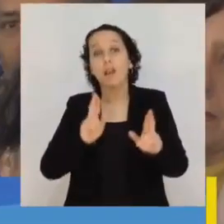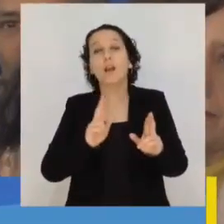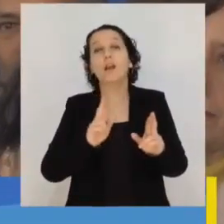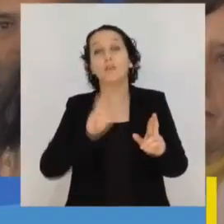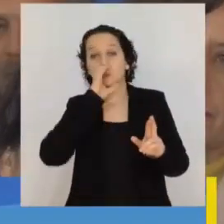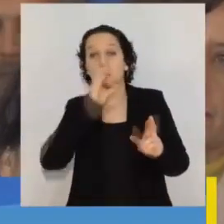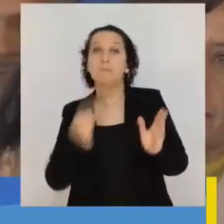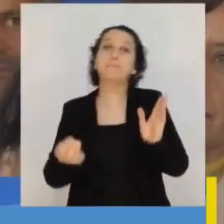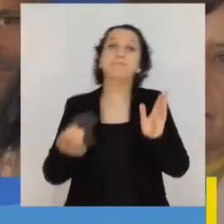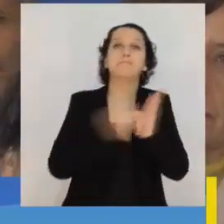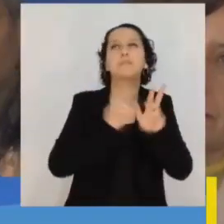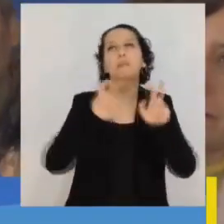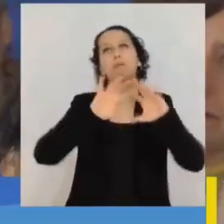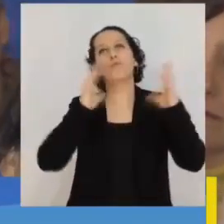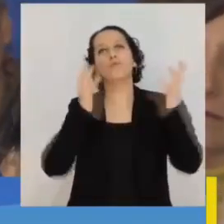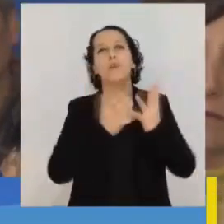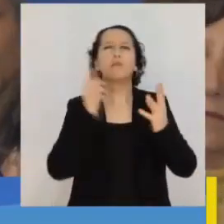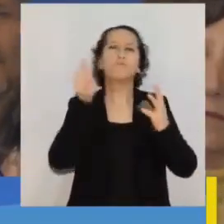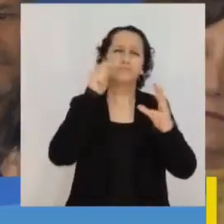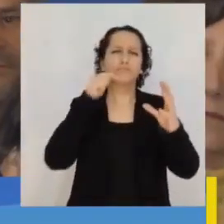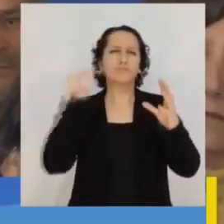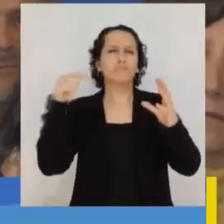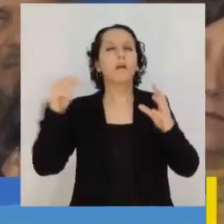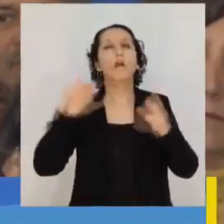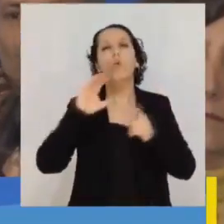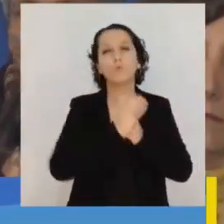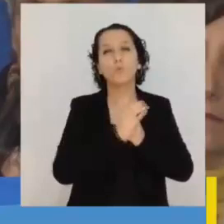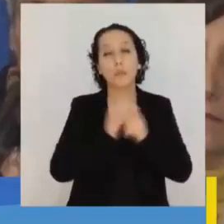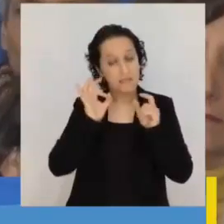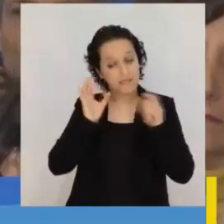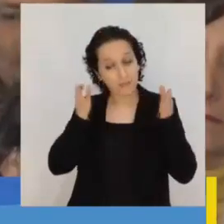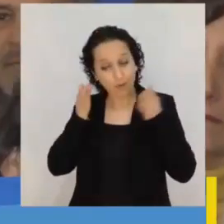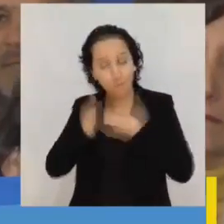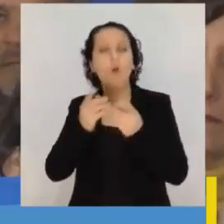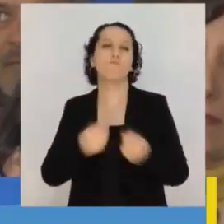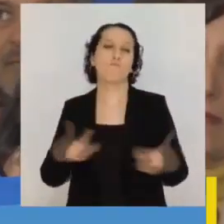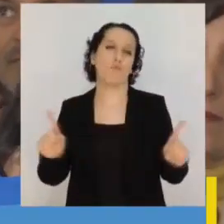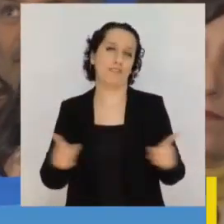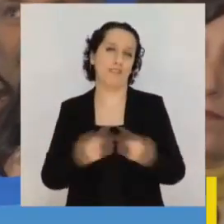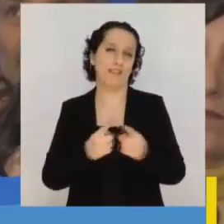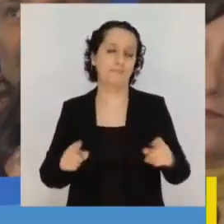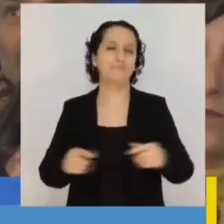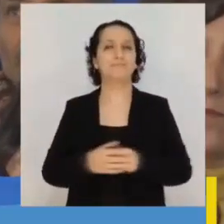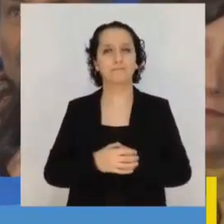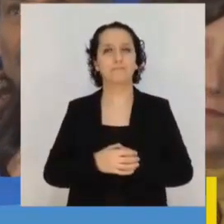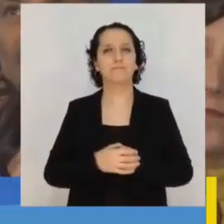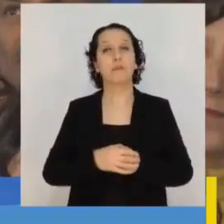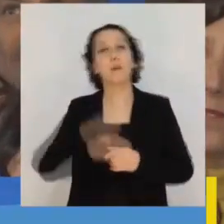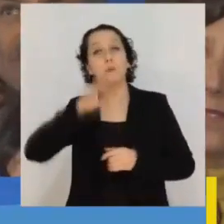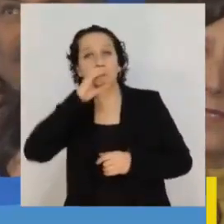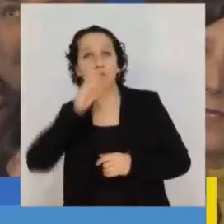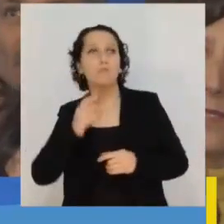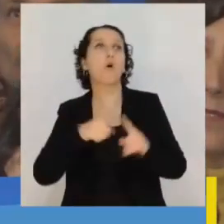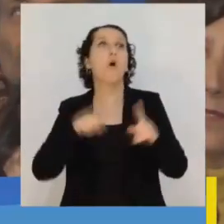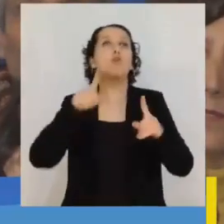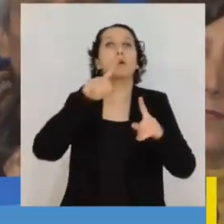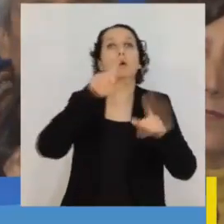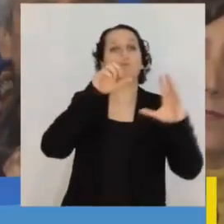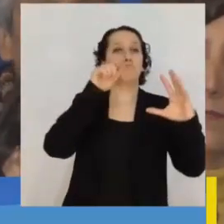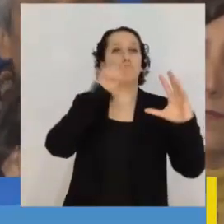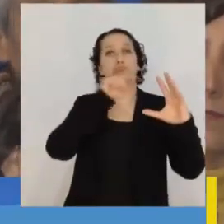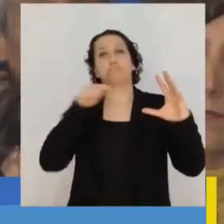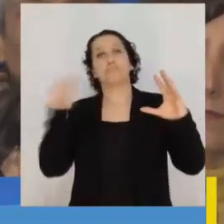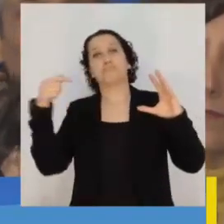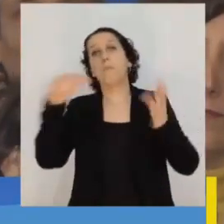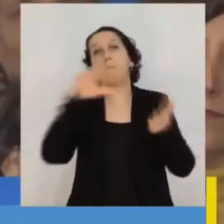del circuito mundial en el ámbito cultural, en el ámbito de la música específicamente, con ciudades de diferentes países que